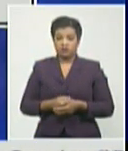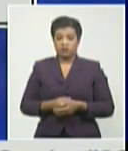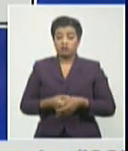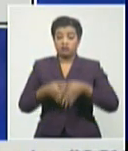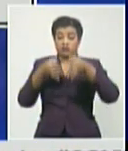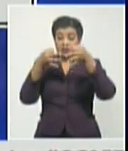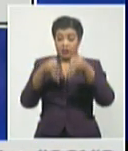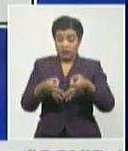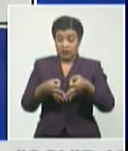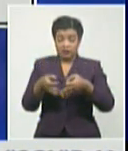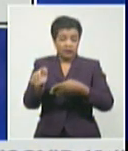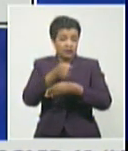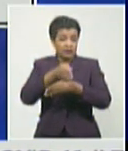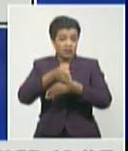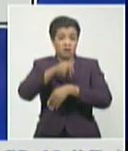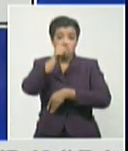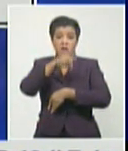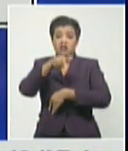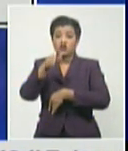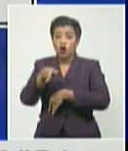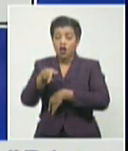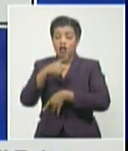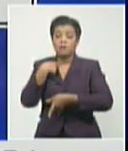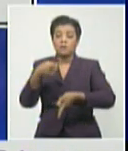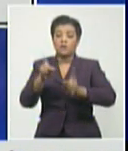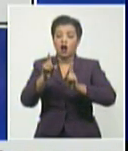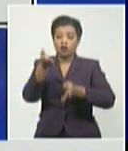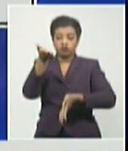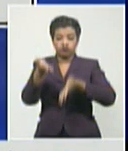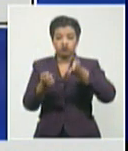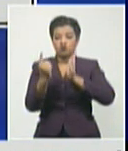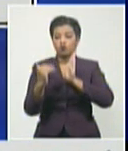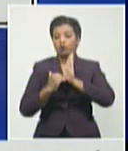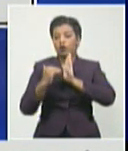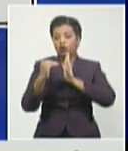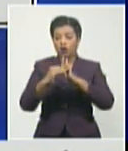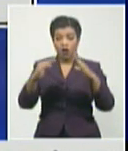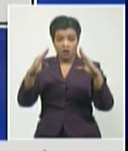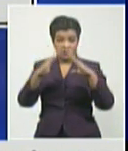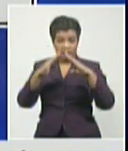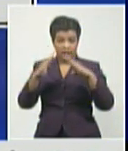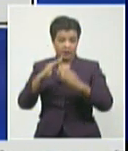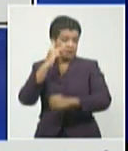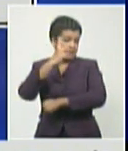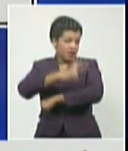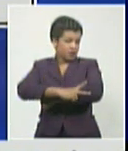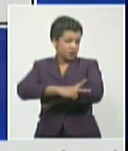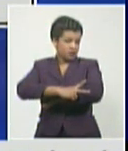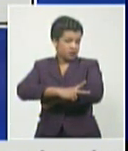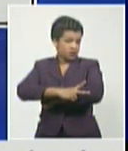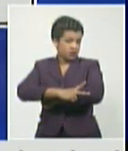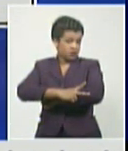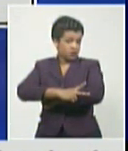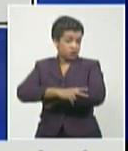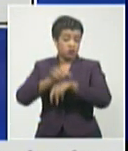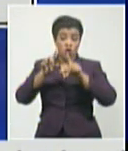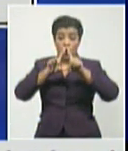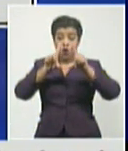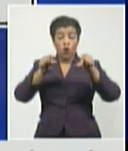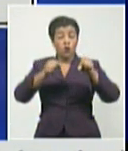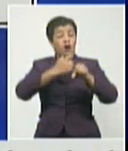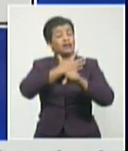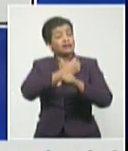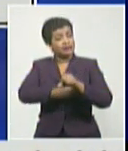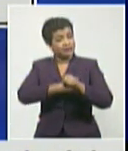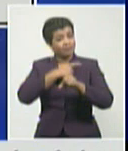fallecidas por millón de habitantes cuba con los lamentables fallecimientos que hemos